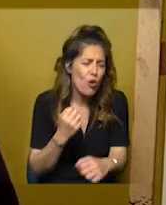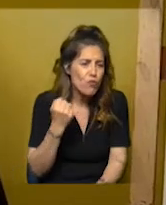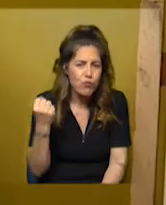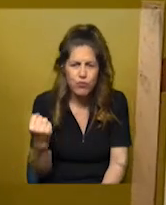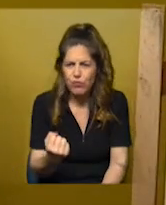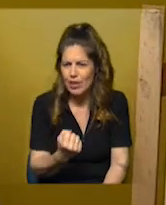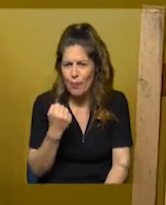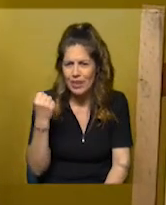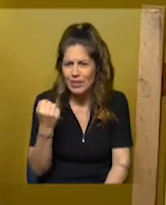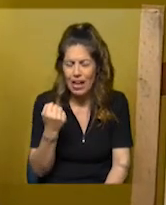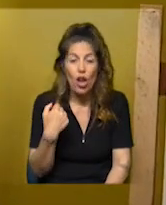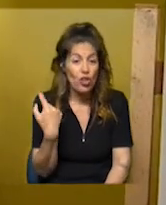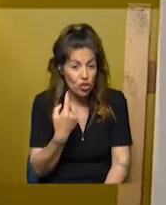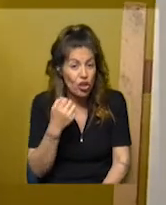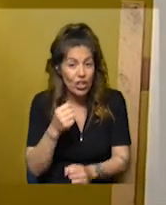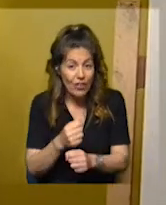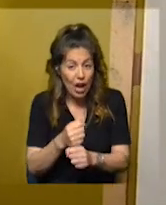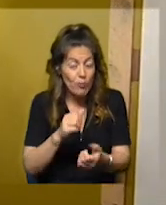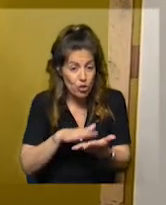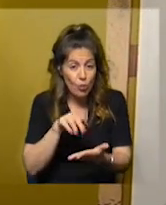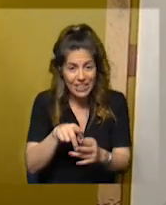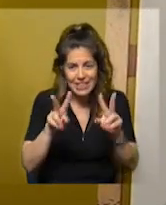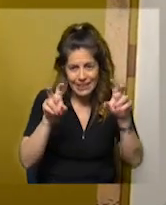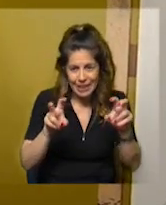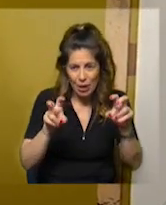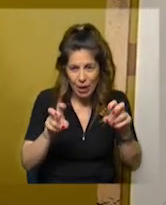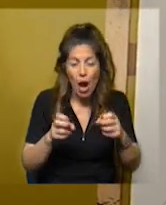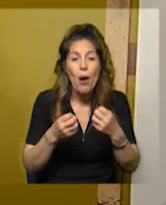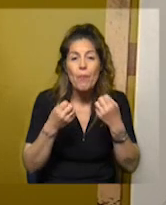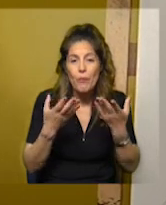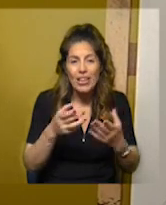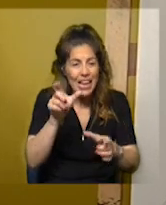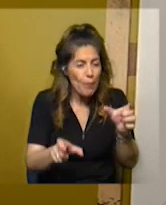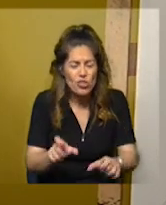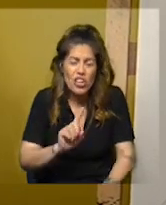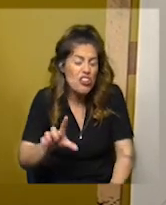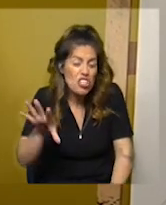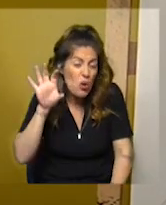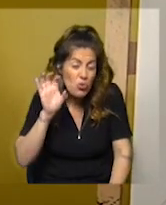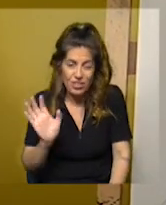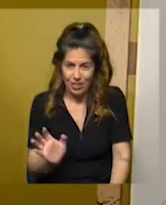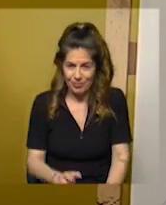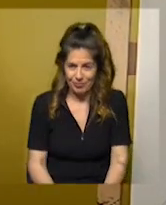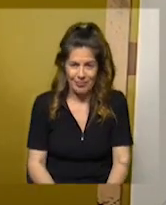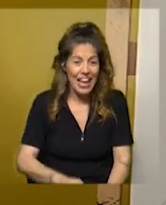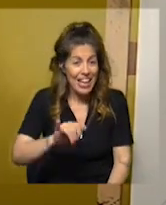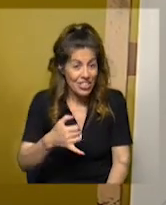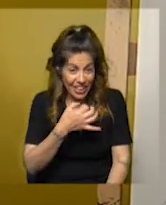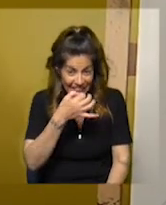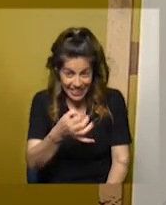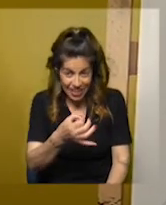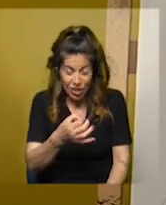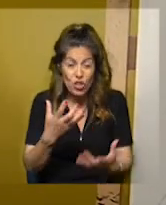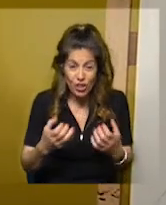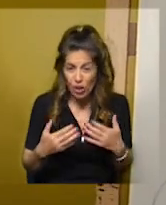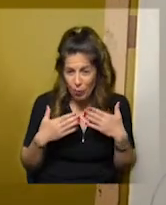Y nosotros trabajamos muchísimo sobre ese tema porque el la gente no se escucha Mira ya que estás diciendo esto yo te quiero hacer una